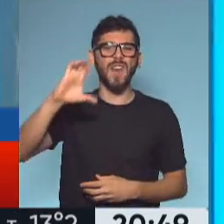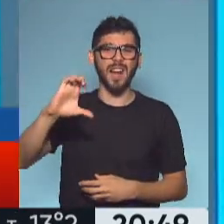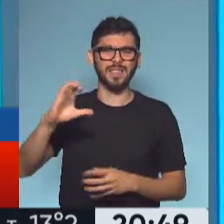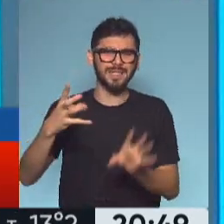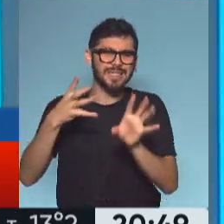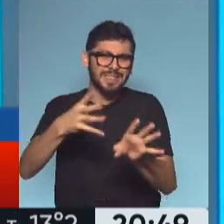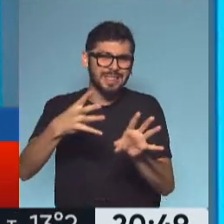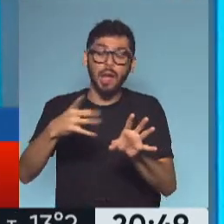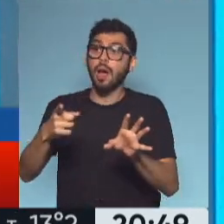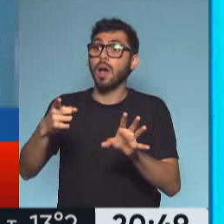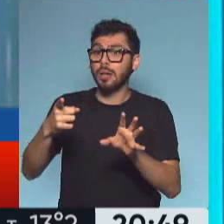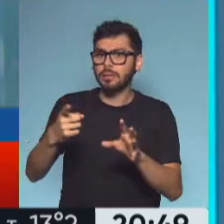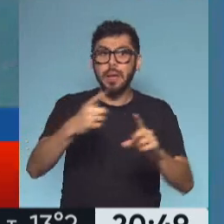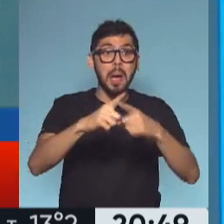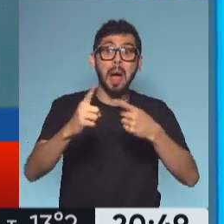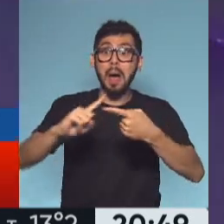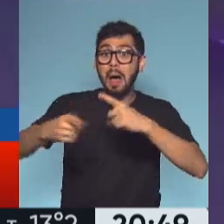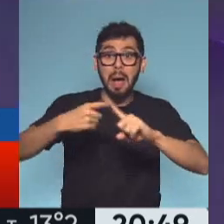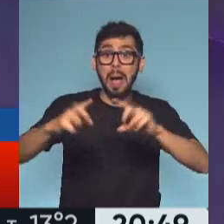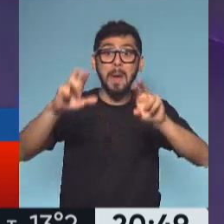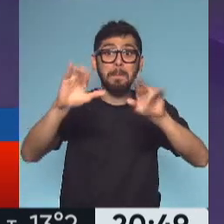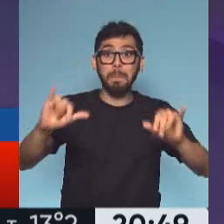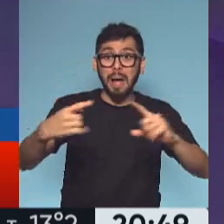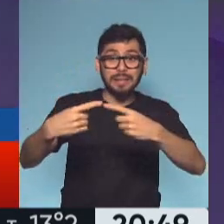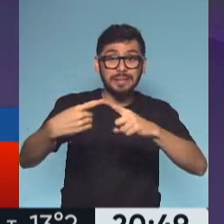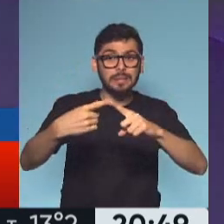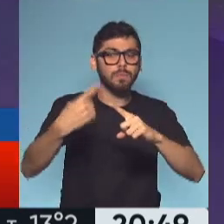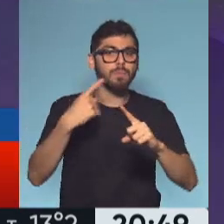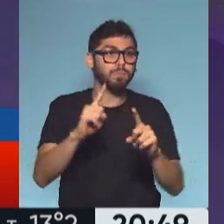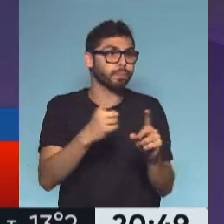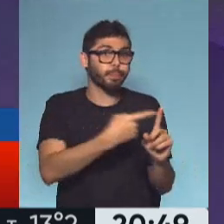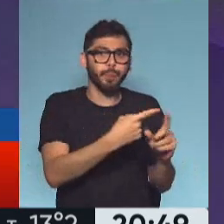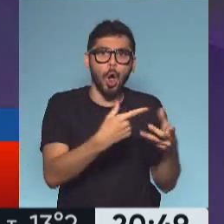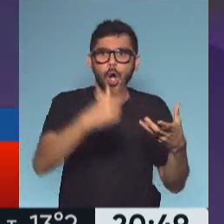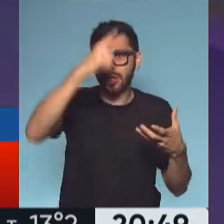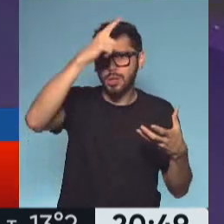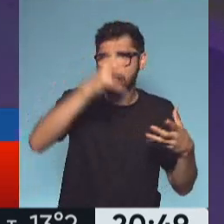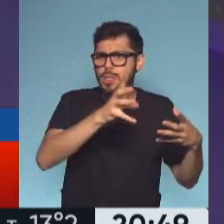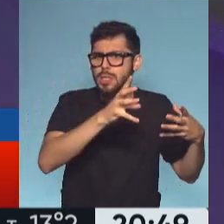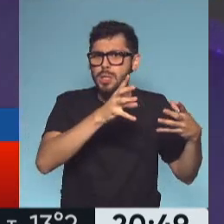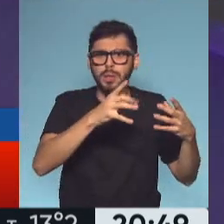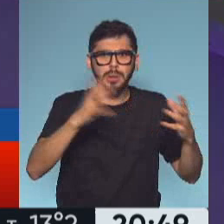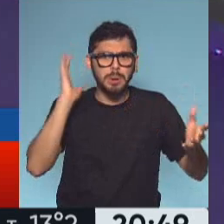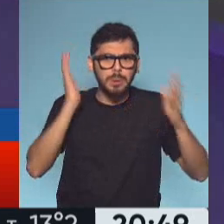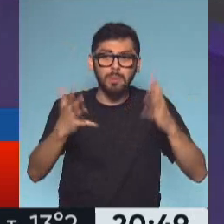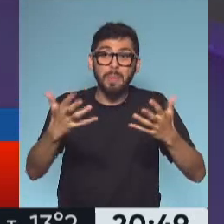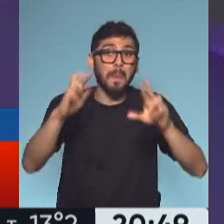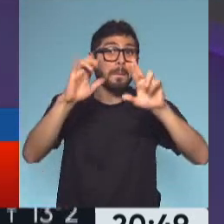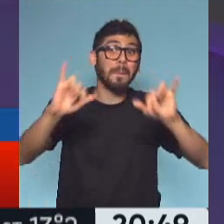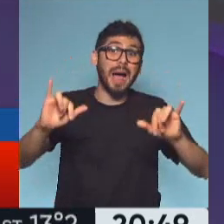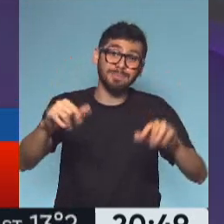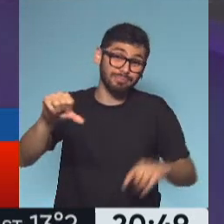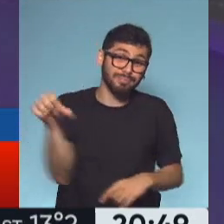y lo que están denunciando también es eso, ¿no? La falta o la fallida implementación del acuerdo de paz en Colombia, que tiene